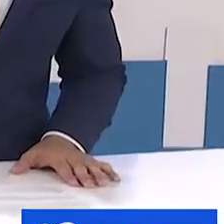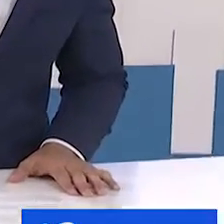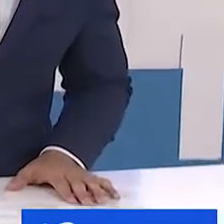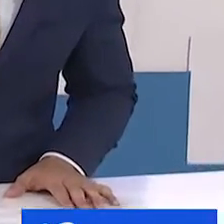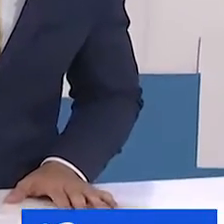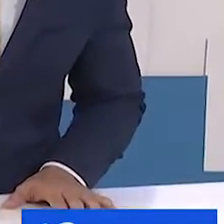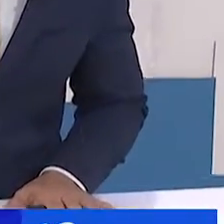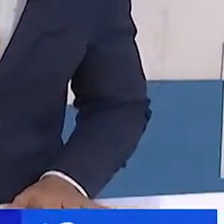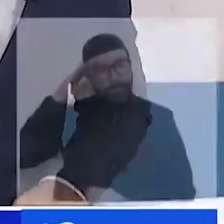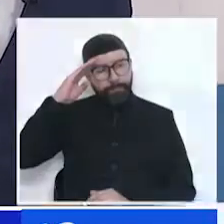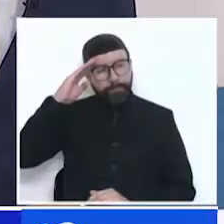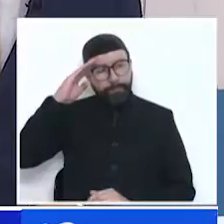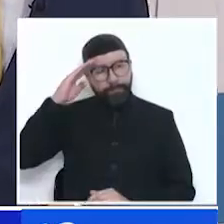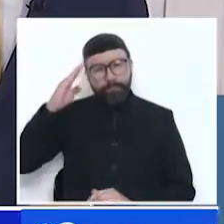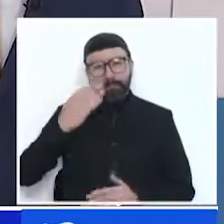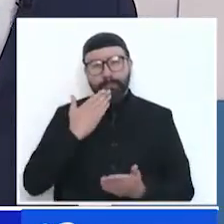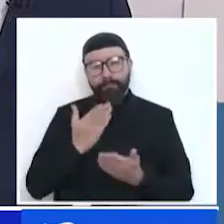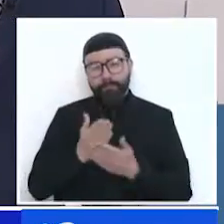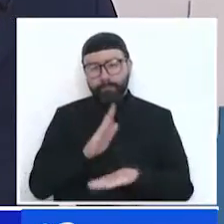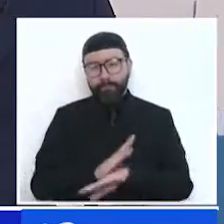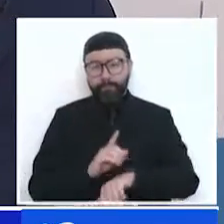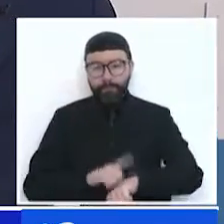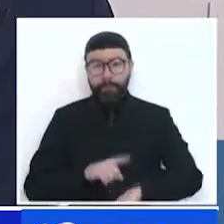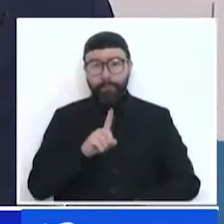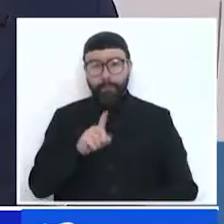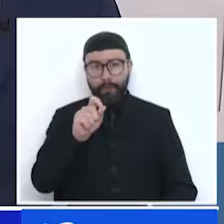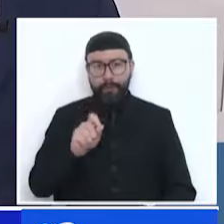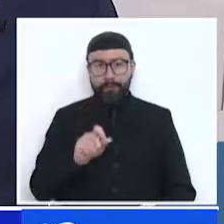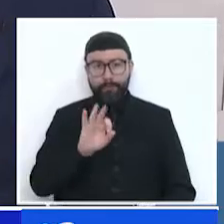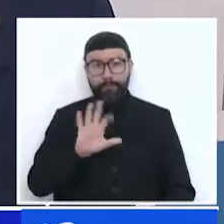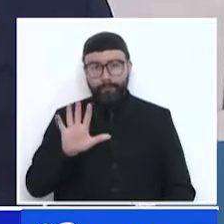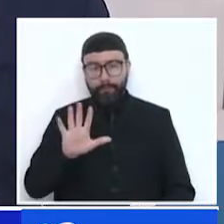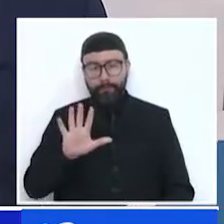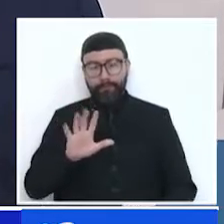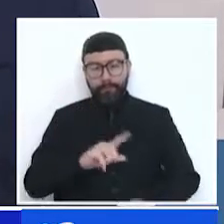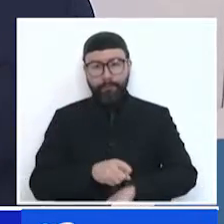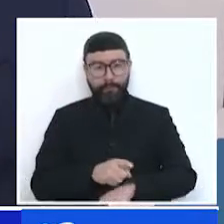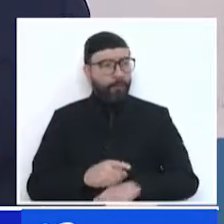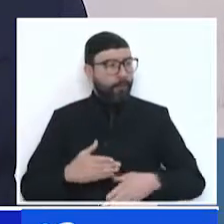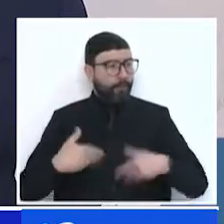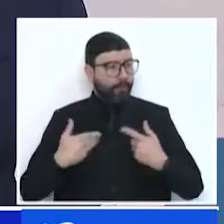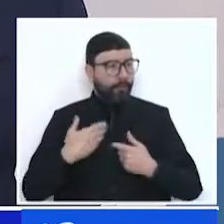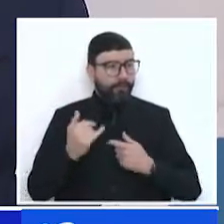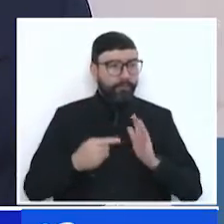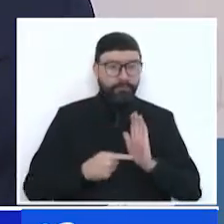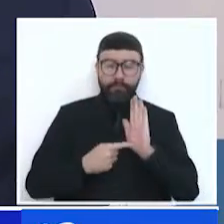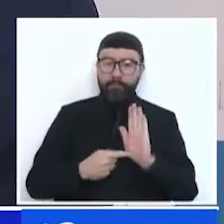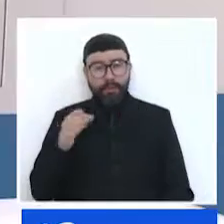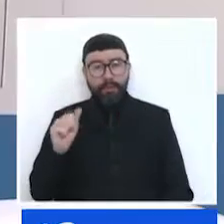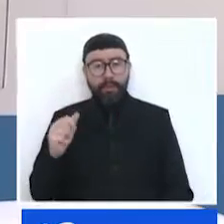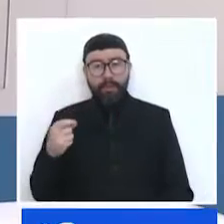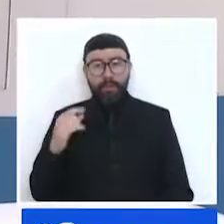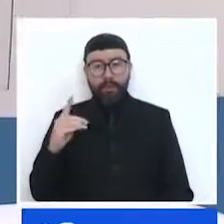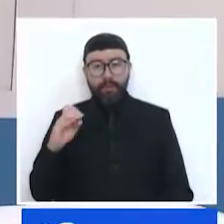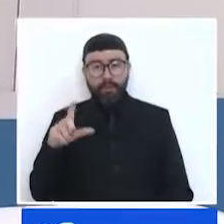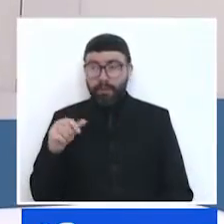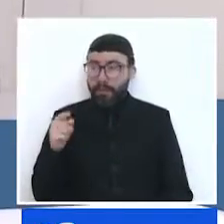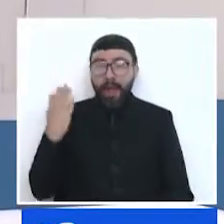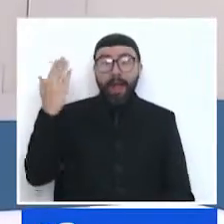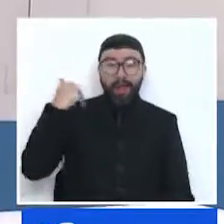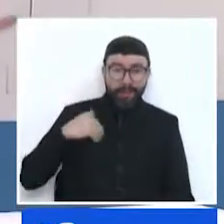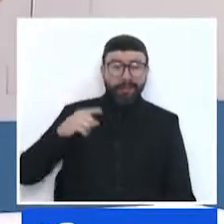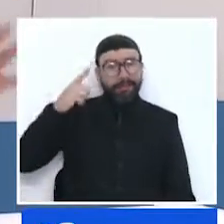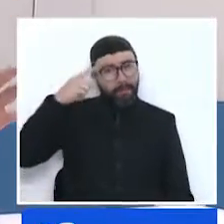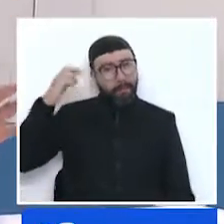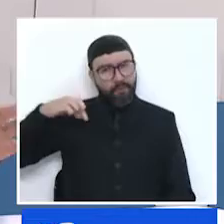Hola, ¿qué tal? Buenas tardes, 1:35 minutos. Como siempre, para mí es un gusto presentar los deportes en Telecafé Noticias del fin de semana. Nadal, actualmente empresario del